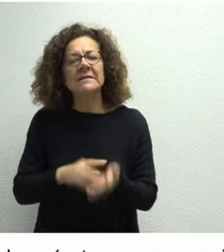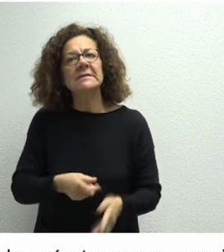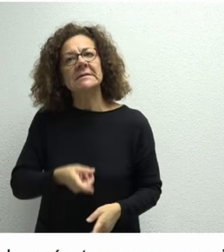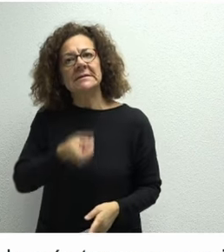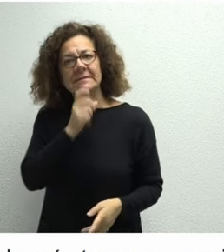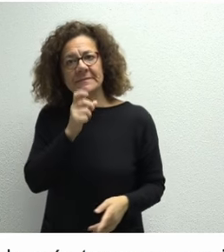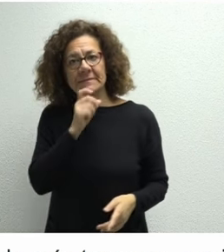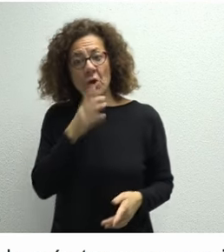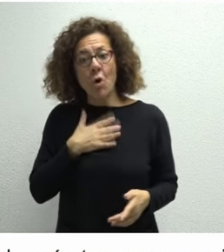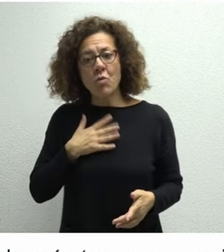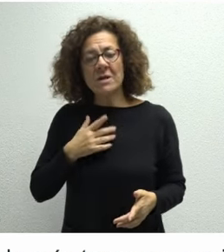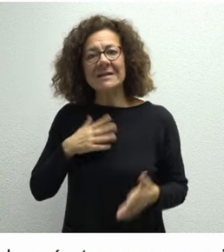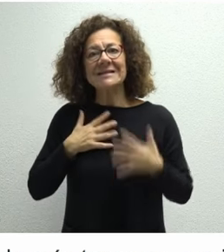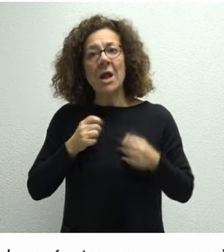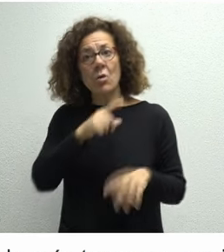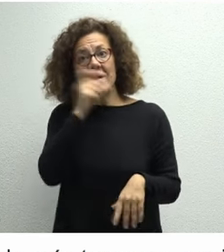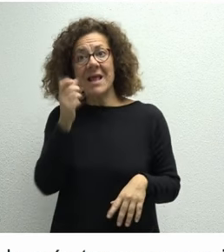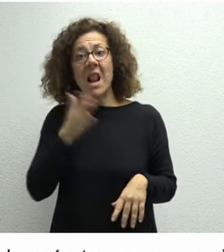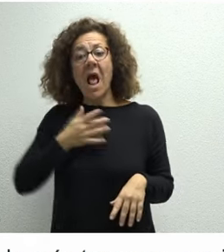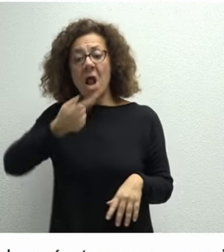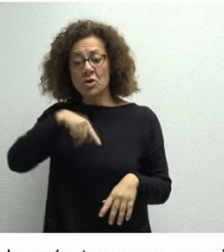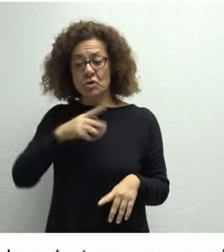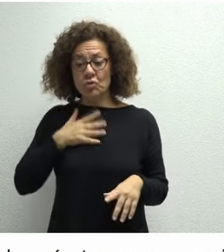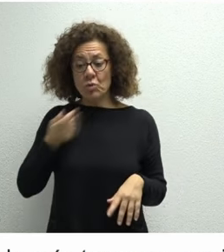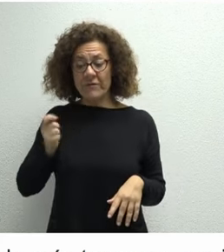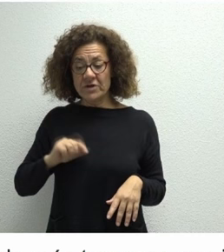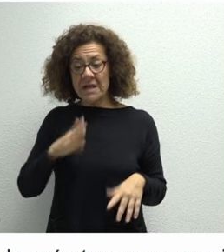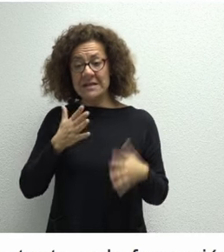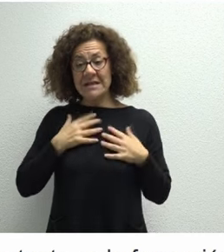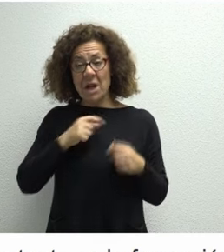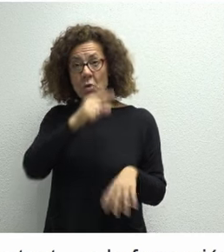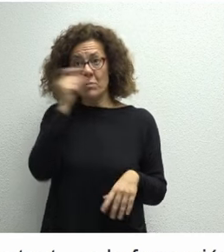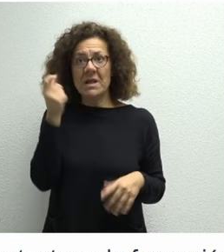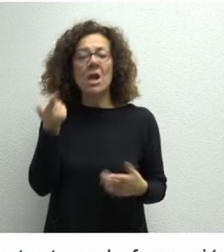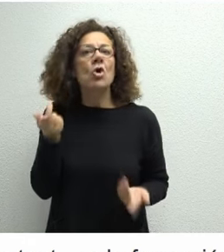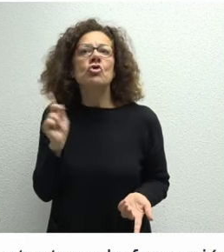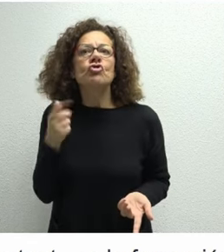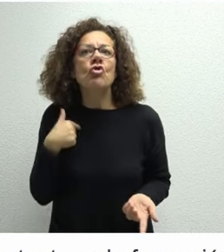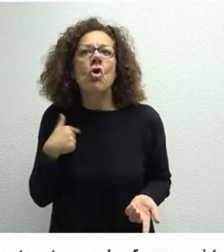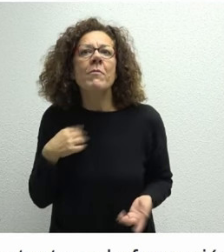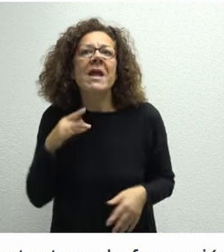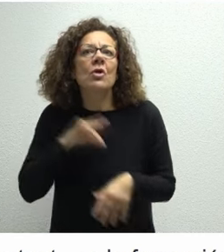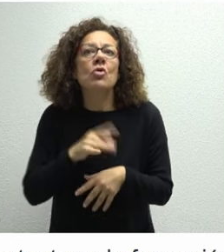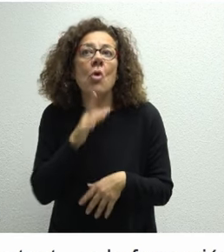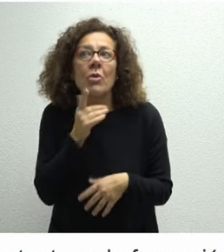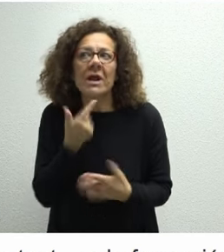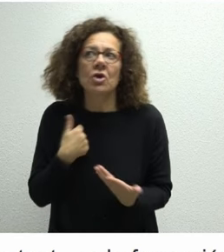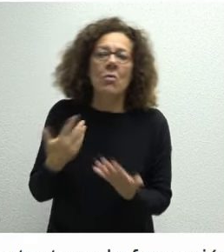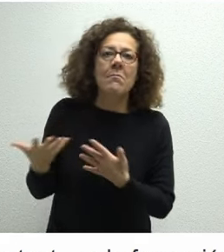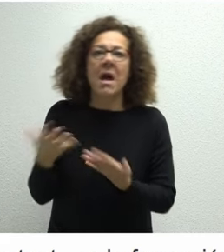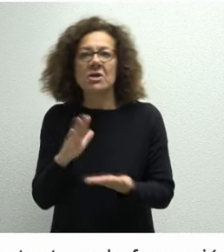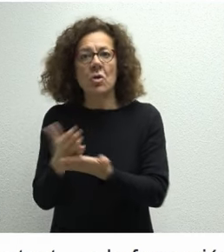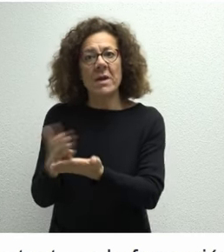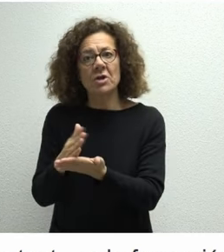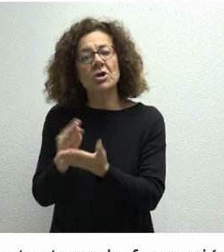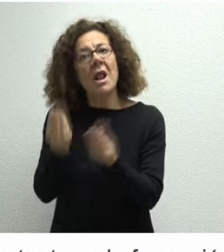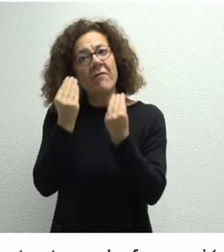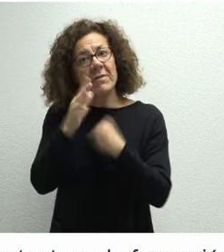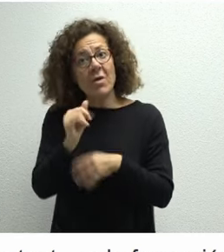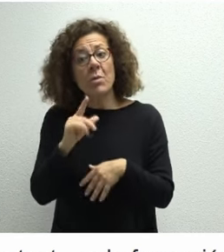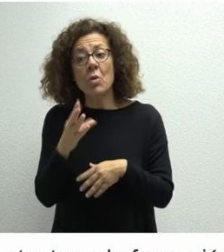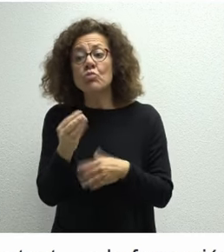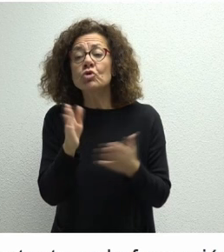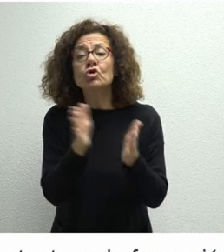funcionamos en Salud Mental a Los profesionales de Salud Mental a muchos vamos yo no me incluyo porque más o menos Estoy con esa formación pero muchos